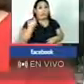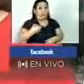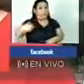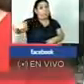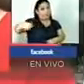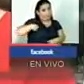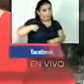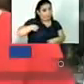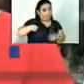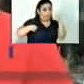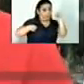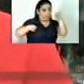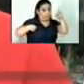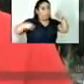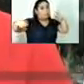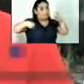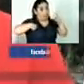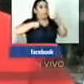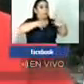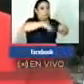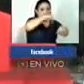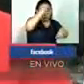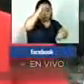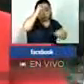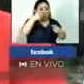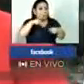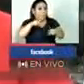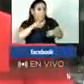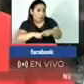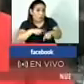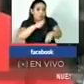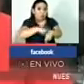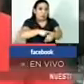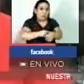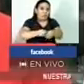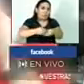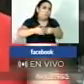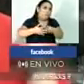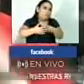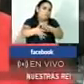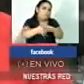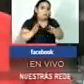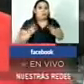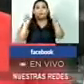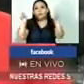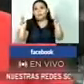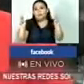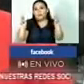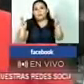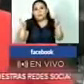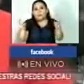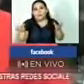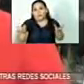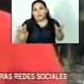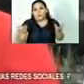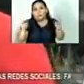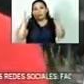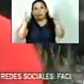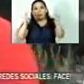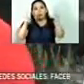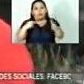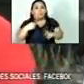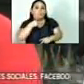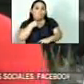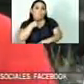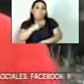un salario. Sin embargo, si esto se alarga, la situación se va a volver